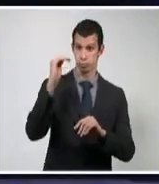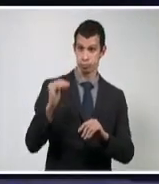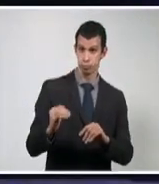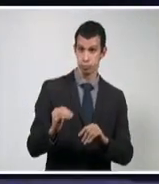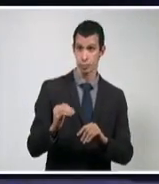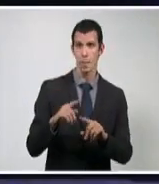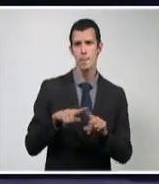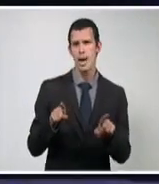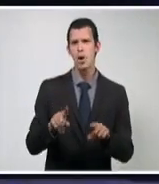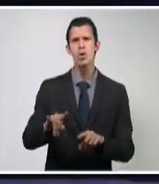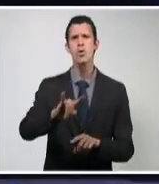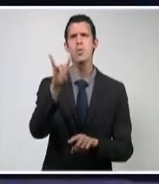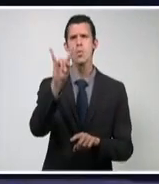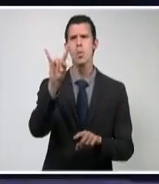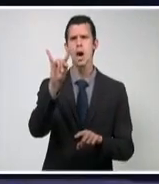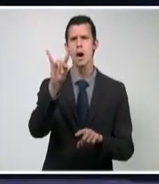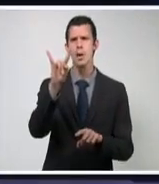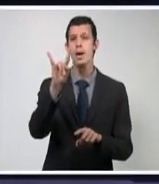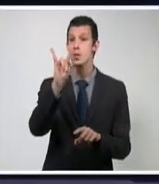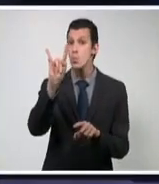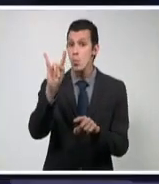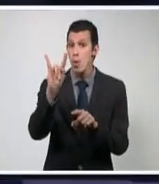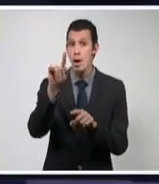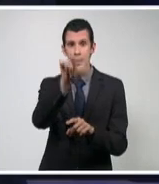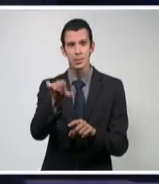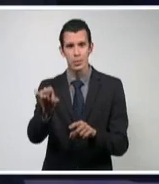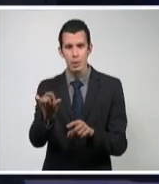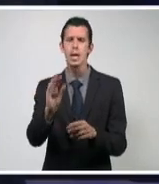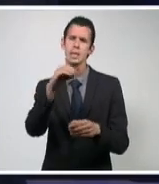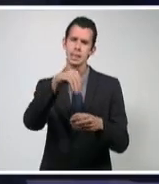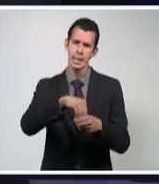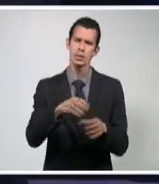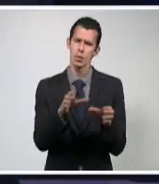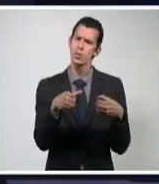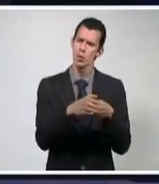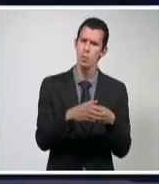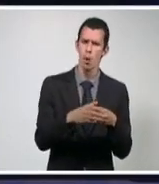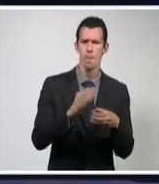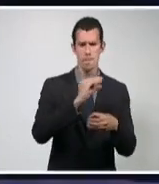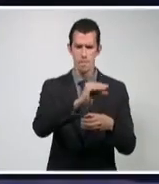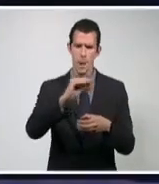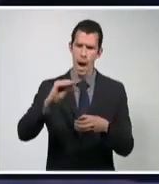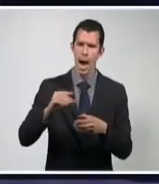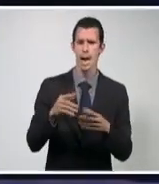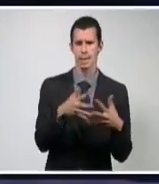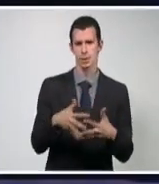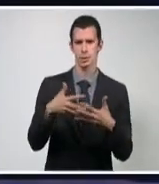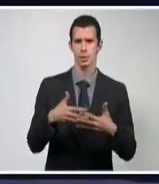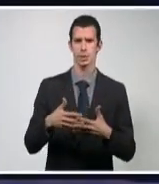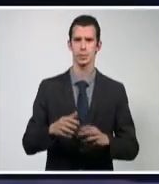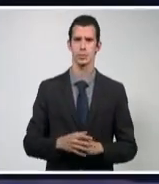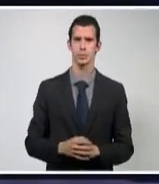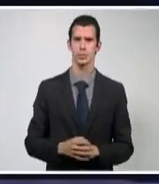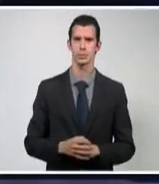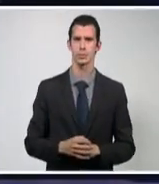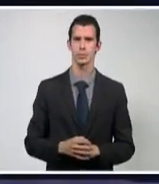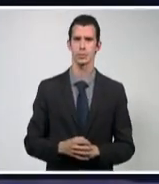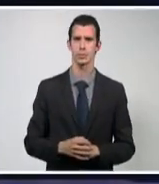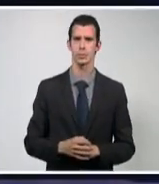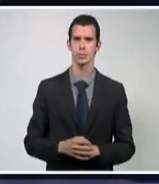de la estrategia del golpe blando, ¿sabían? Ahora, si 9 de estos que están aquí estaban para hacer la historia, para